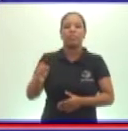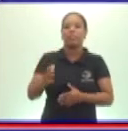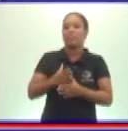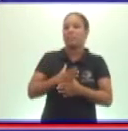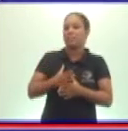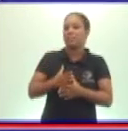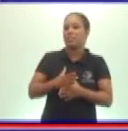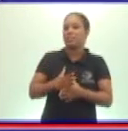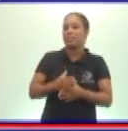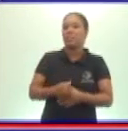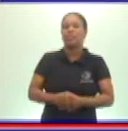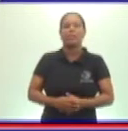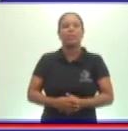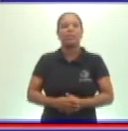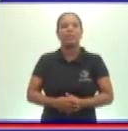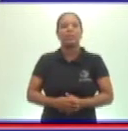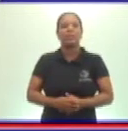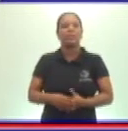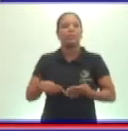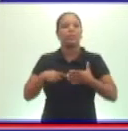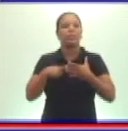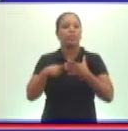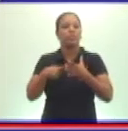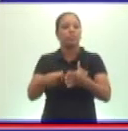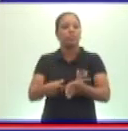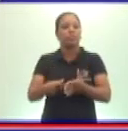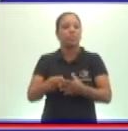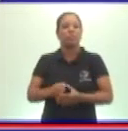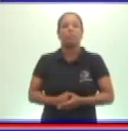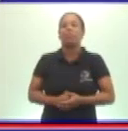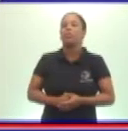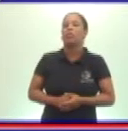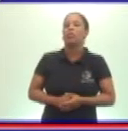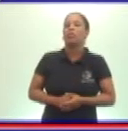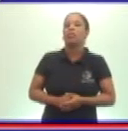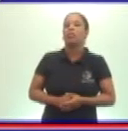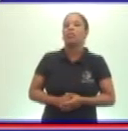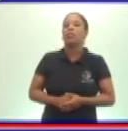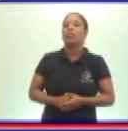sugiero, le aconsejo que el grafitis